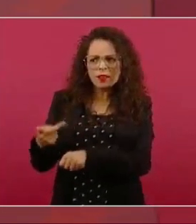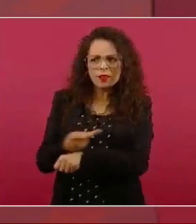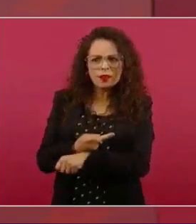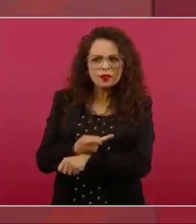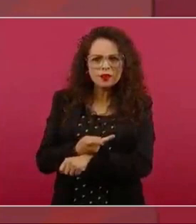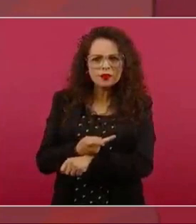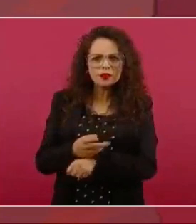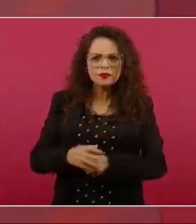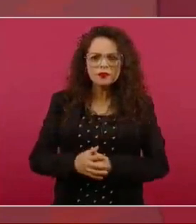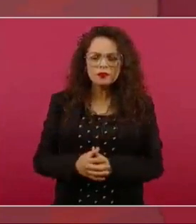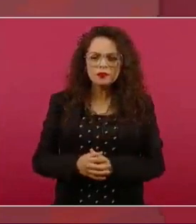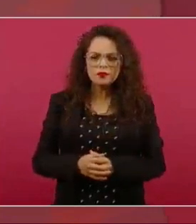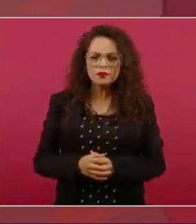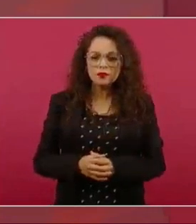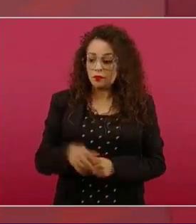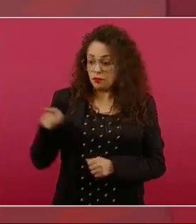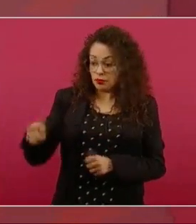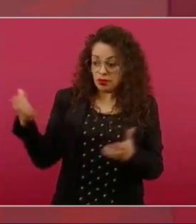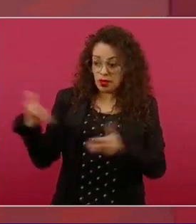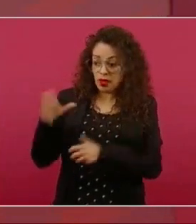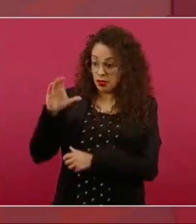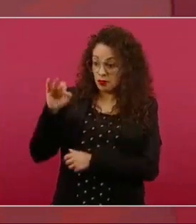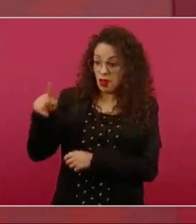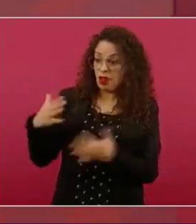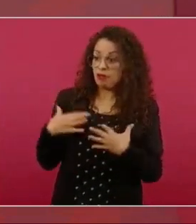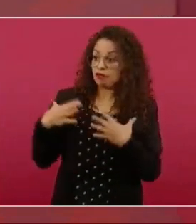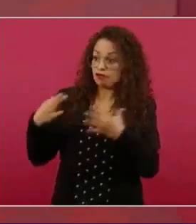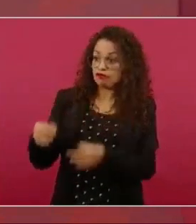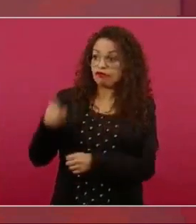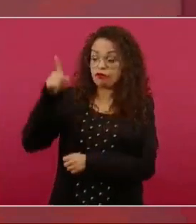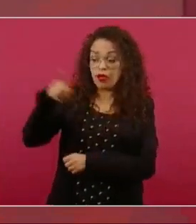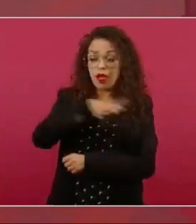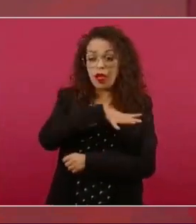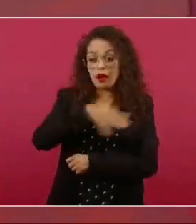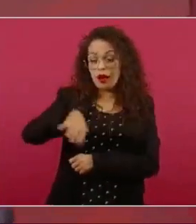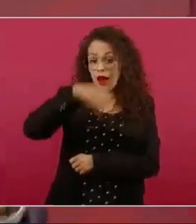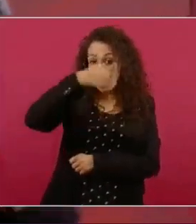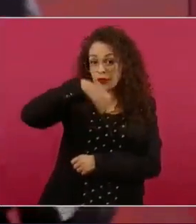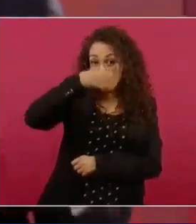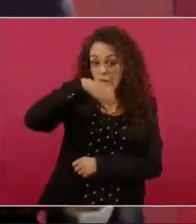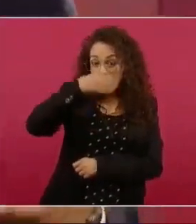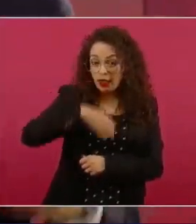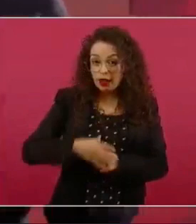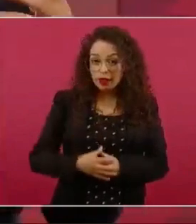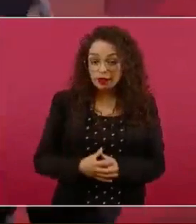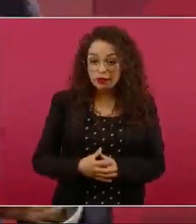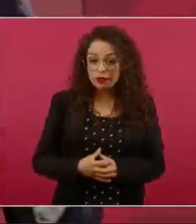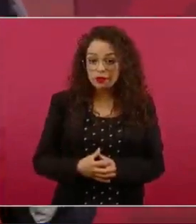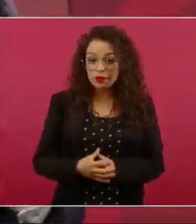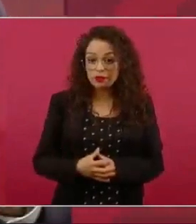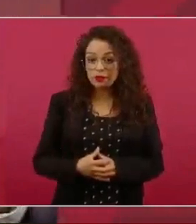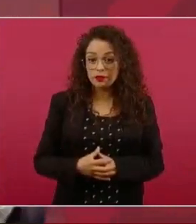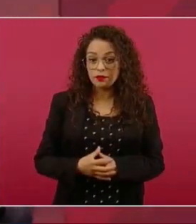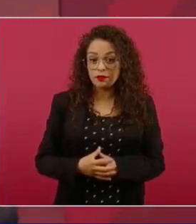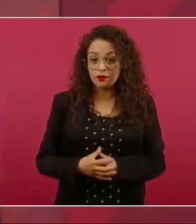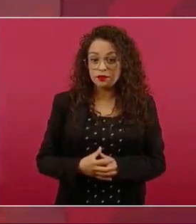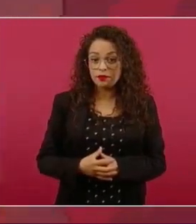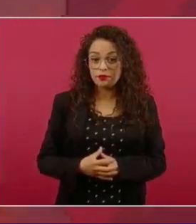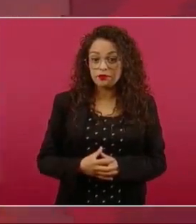que fundó el general Cárdenas, una empresa que consolidó porque